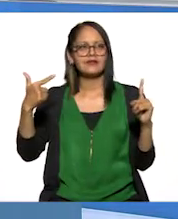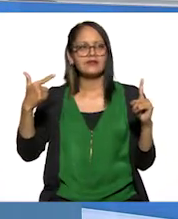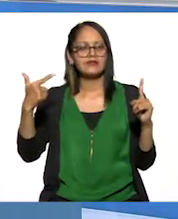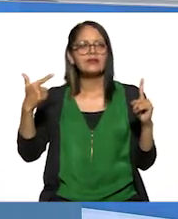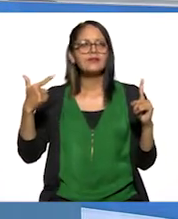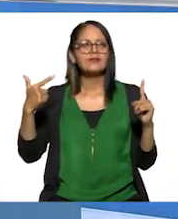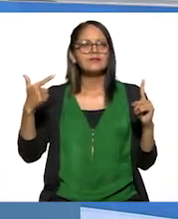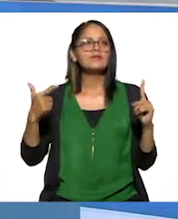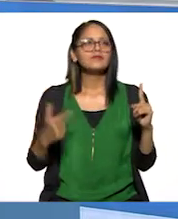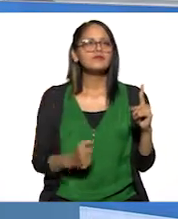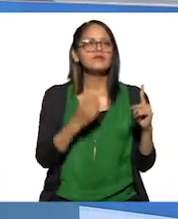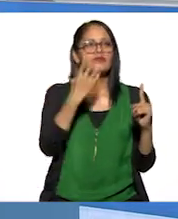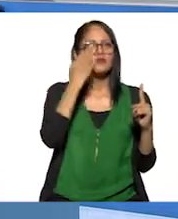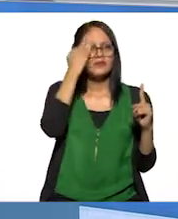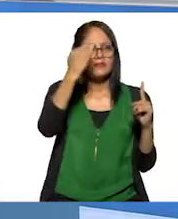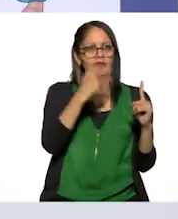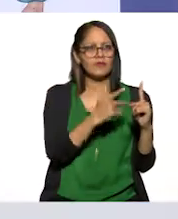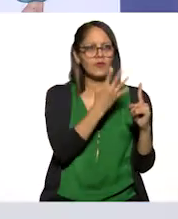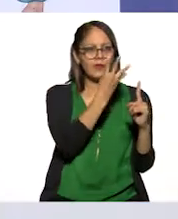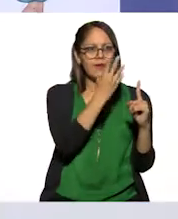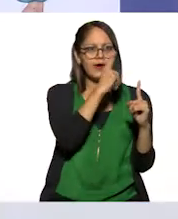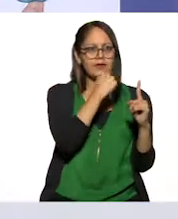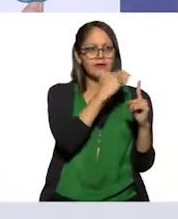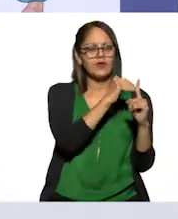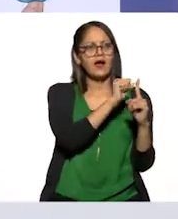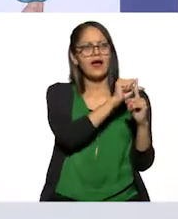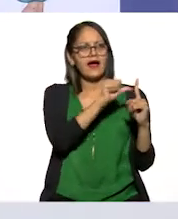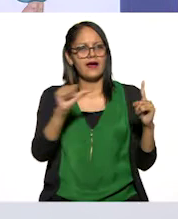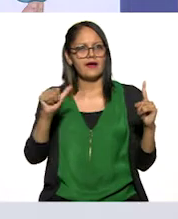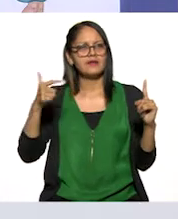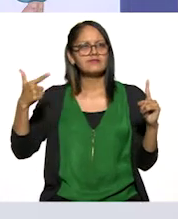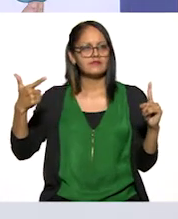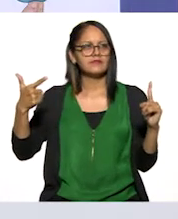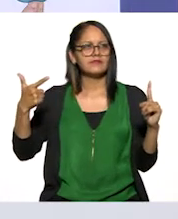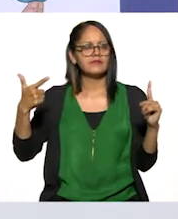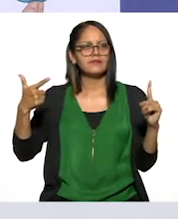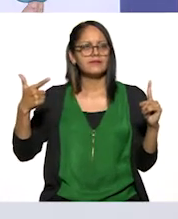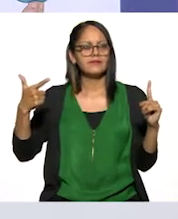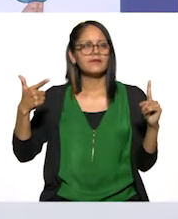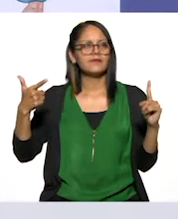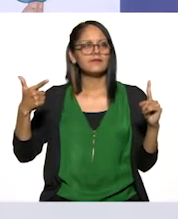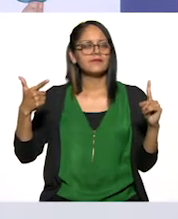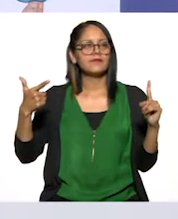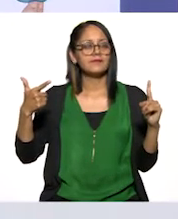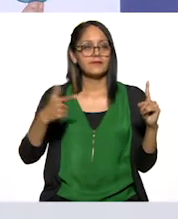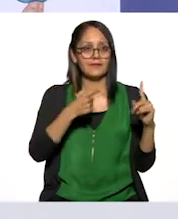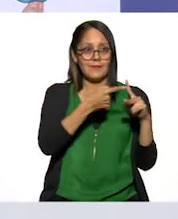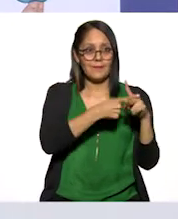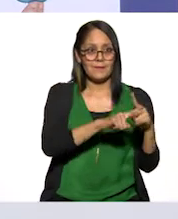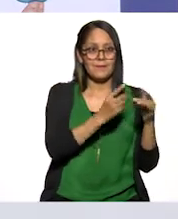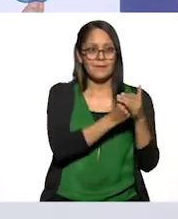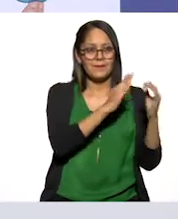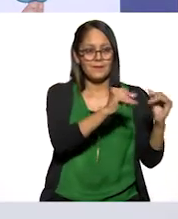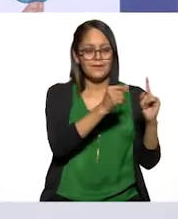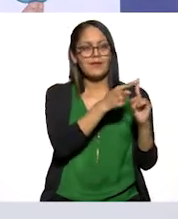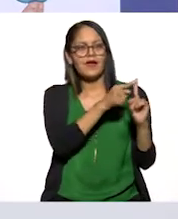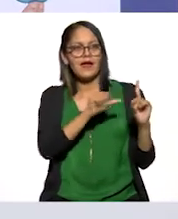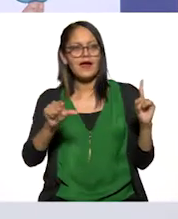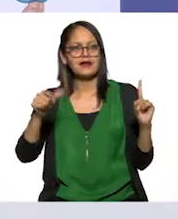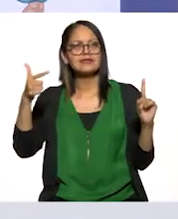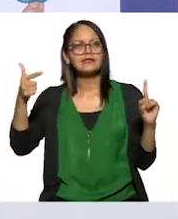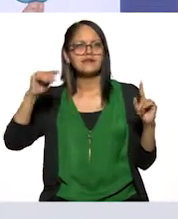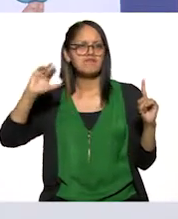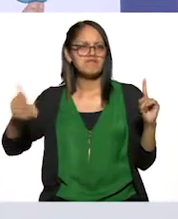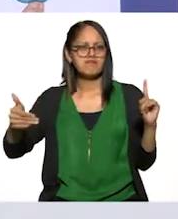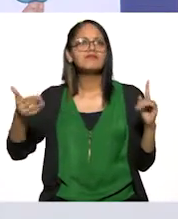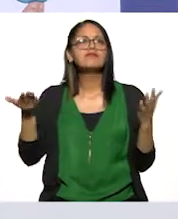casa. ¿Cuánto tiempo transcurre desde las 4:30 de la tarde que inician nuestras clases a las 7